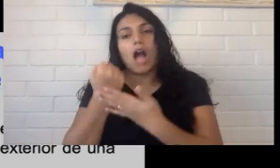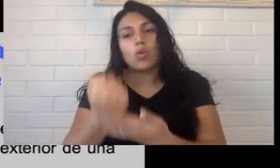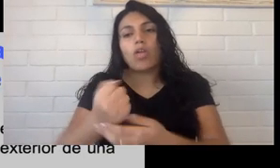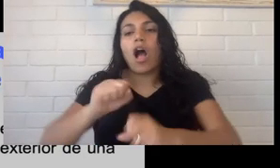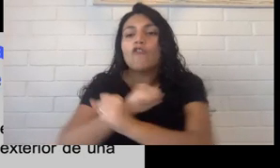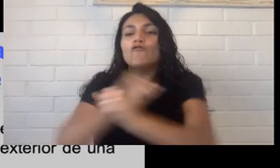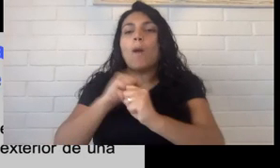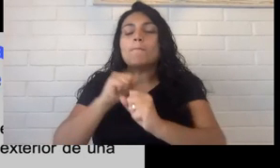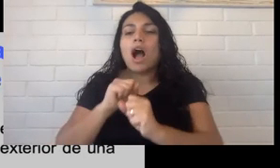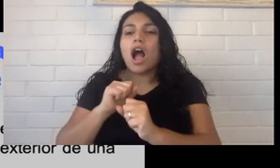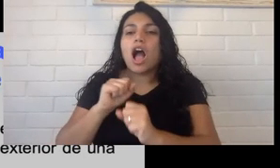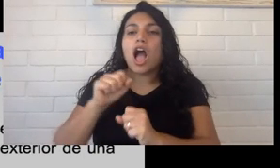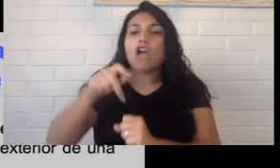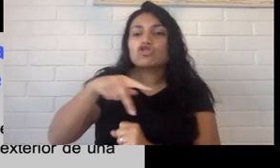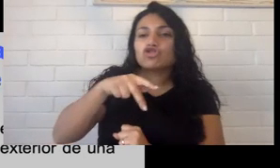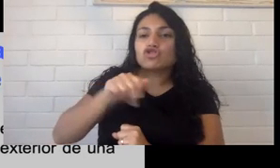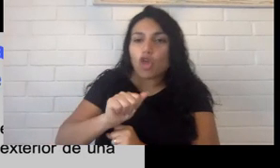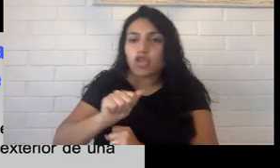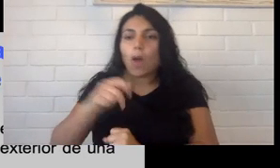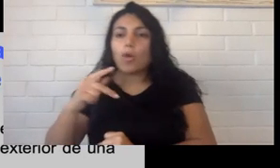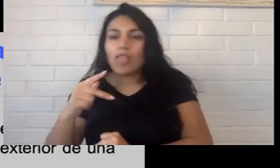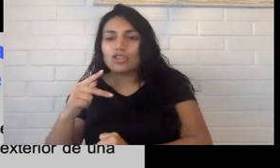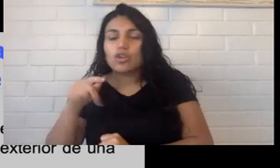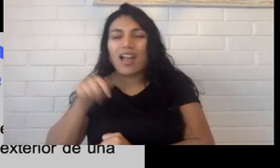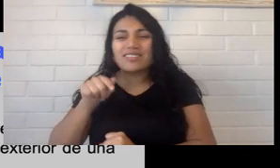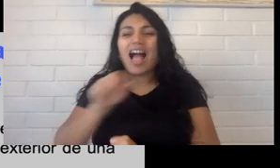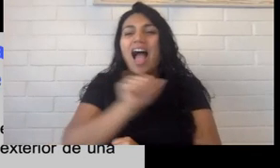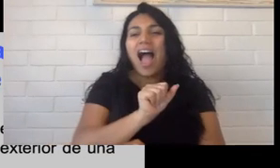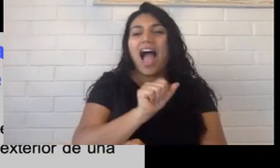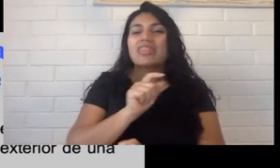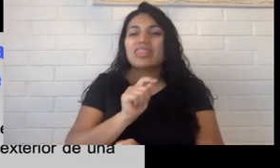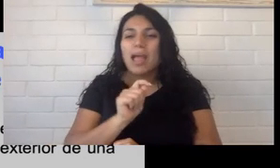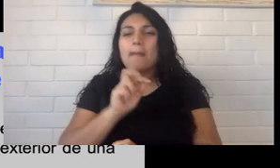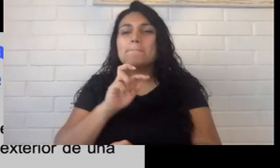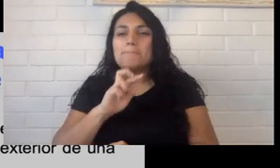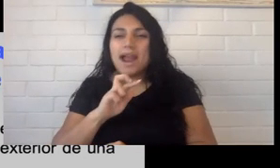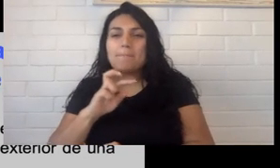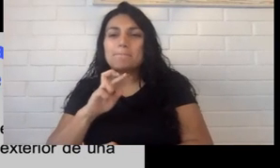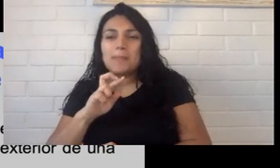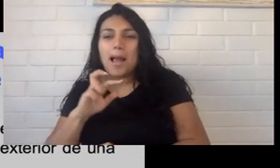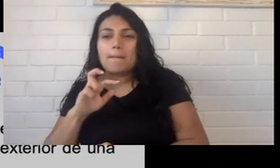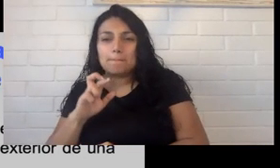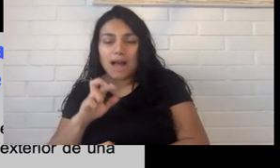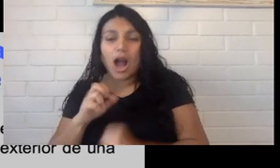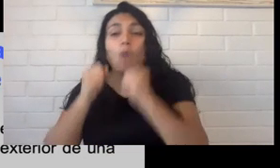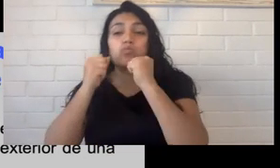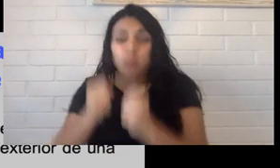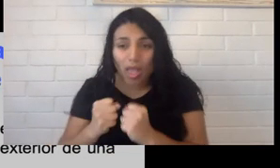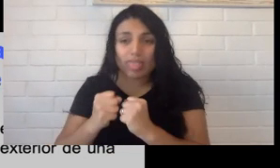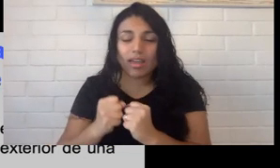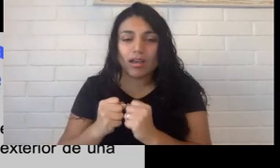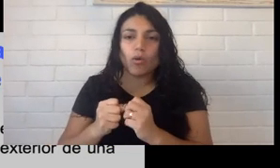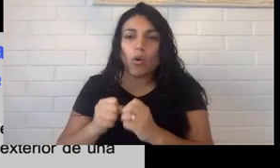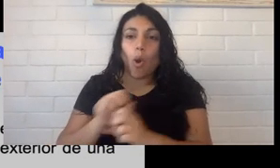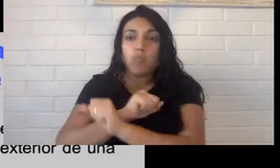ATPasa lo que tiene es una capacidad para generar constantemente